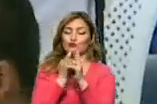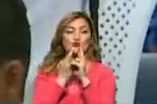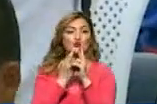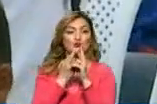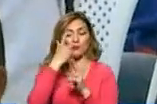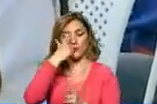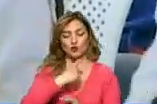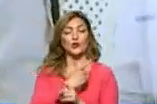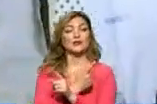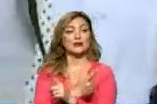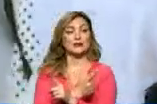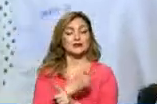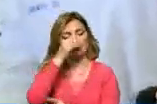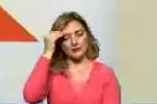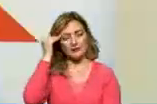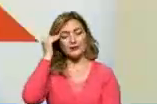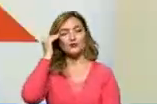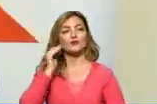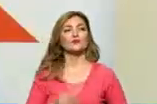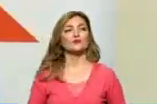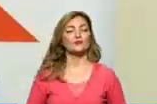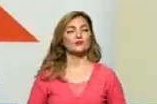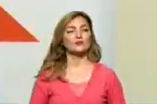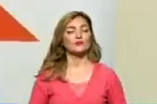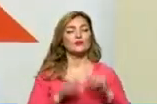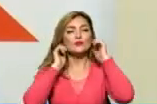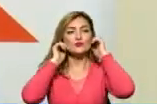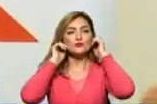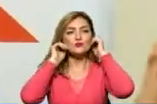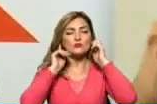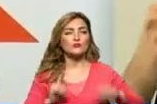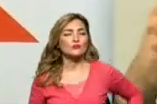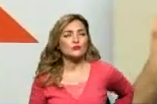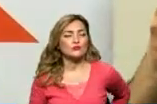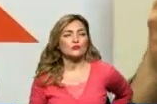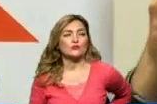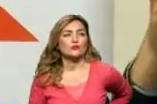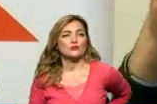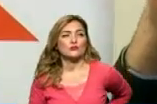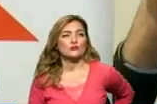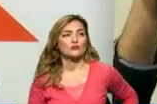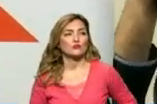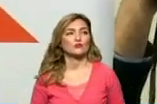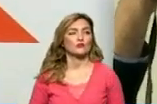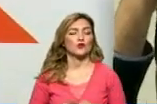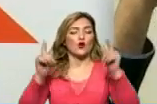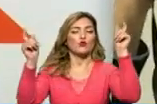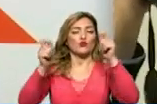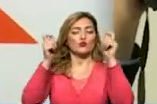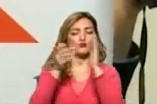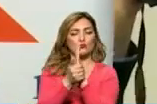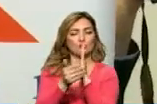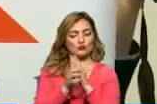en personas con discapacidad intelectual. La Fundación El Triángulo también va a llegar con su capacidad, con